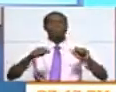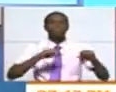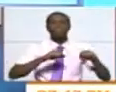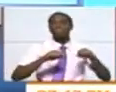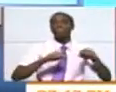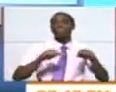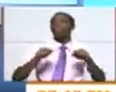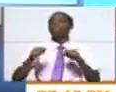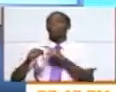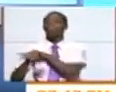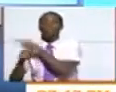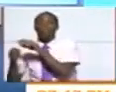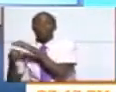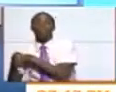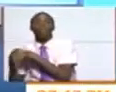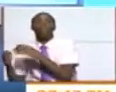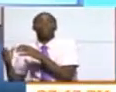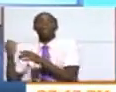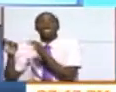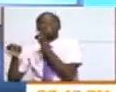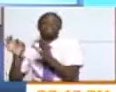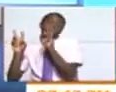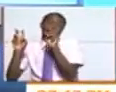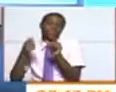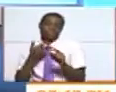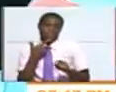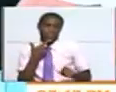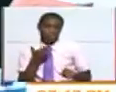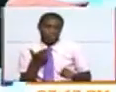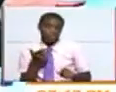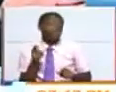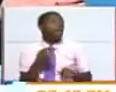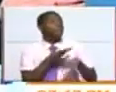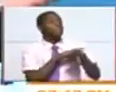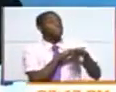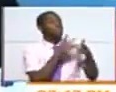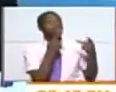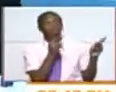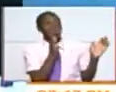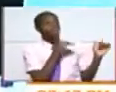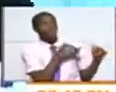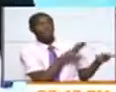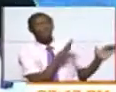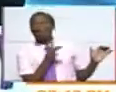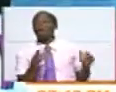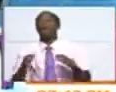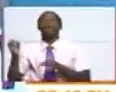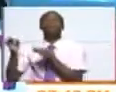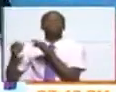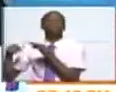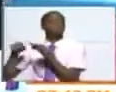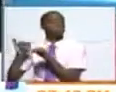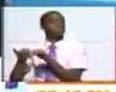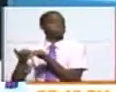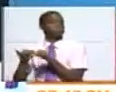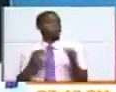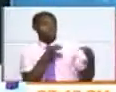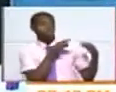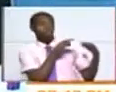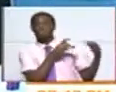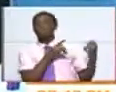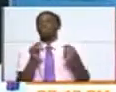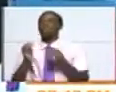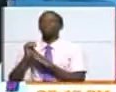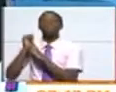los partidos políticos, inmediatamente, como ya no hay ministerio público, entonces ahora los jueces son los líderes de los partidos